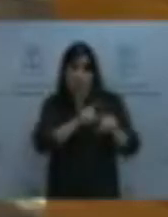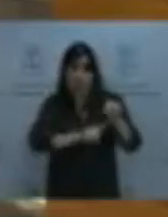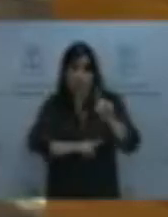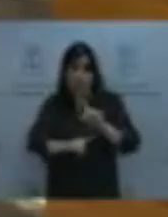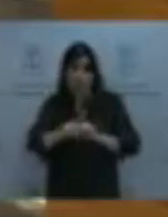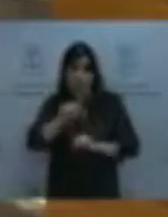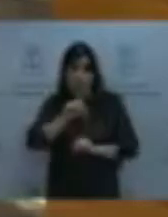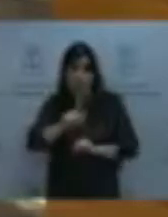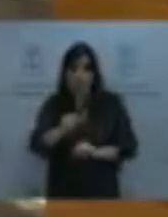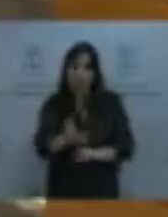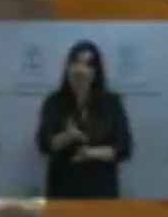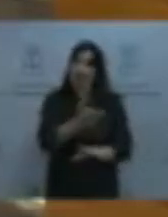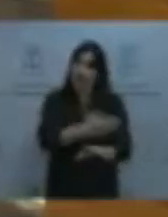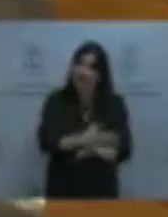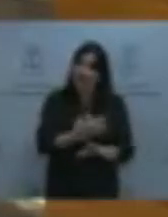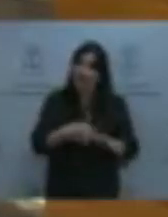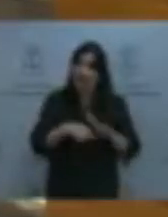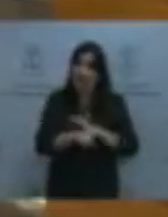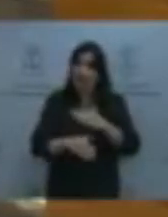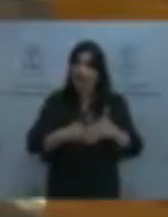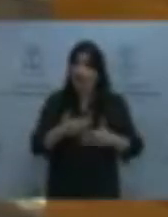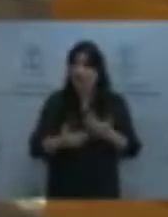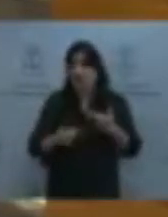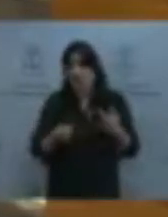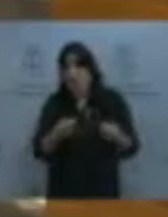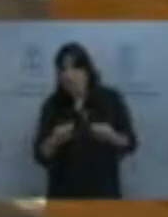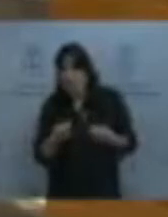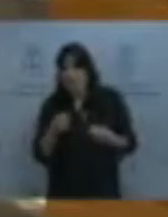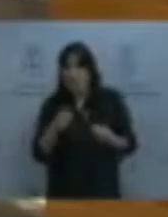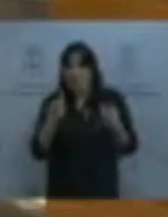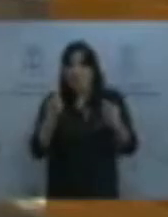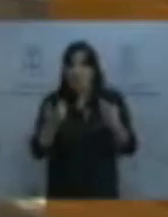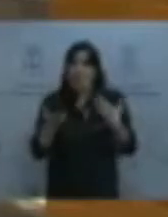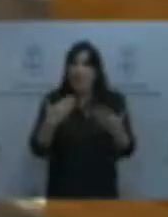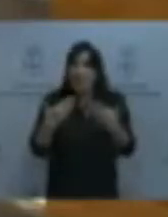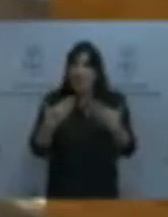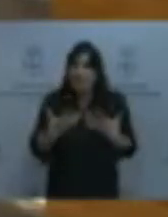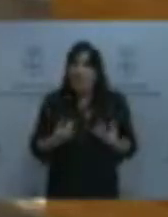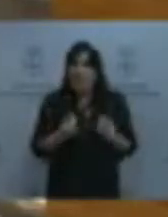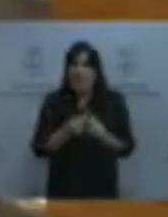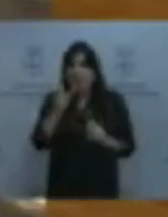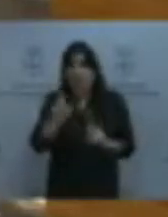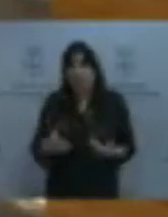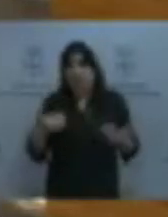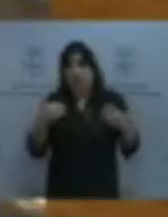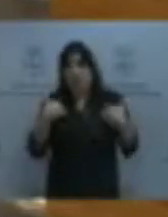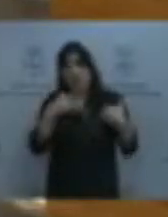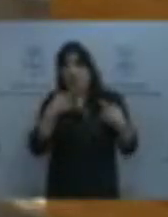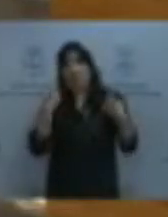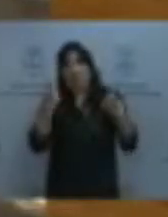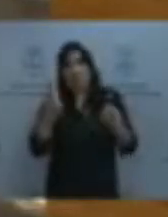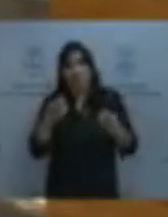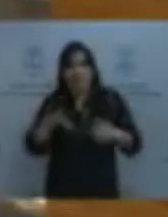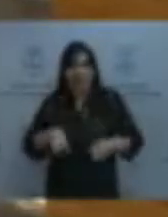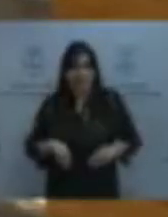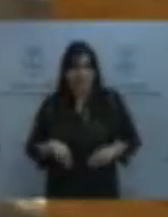de ser negociado, hubo de ser conversado con el regulador para que fuera admitido a trámite. Finalmente, en julio